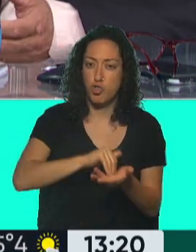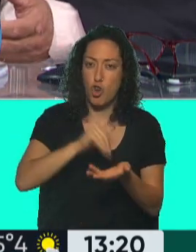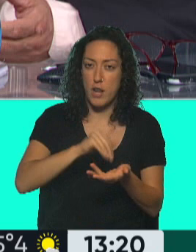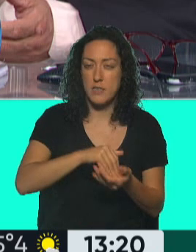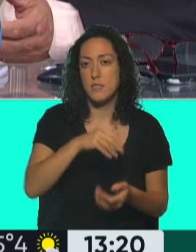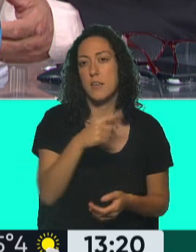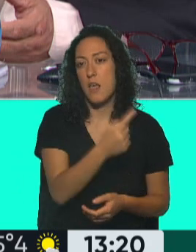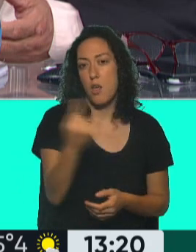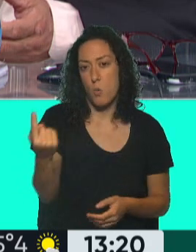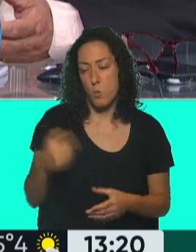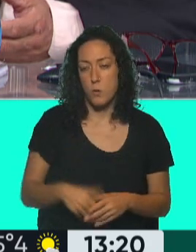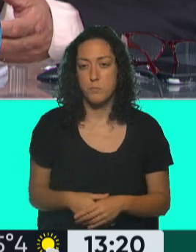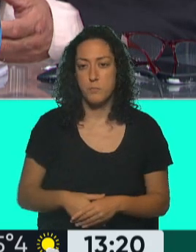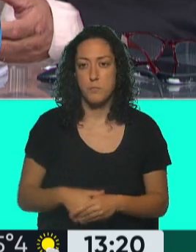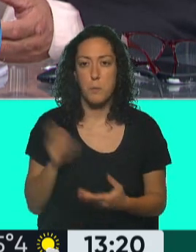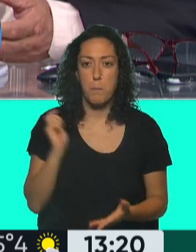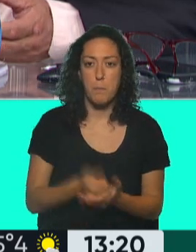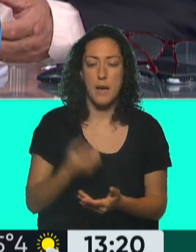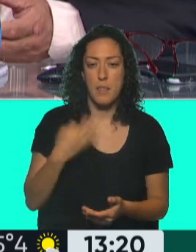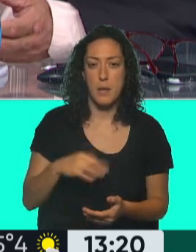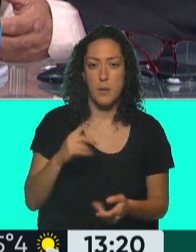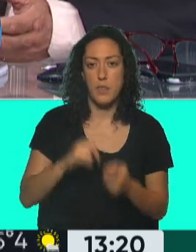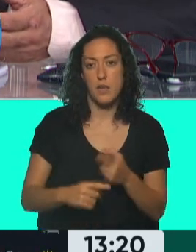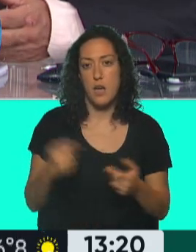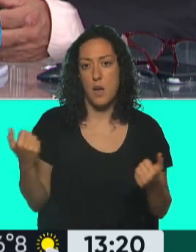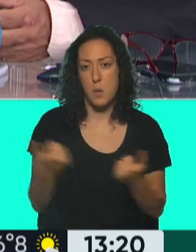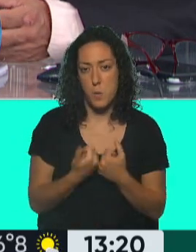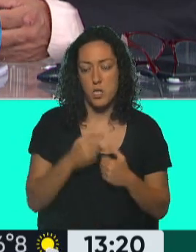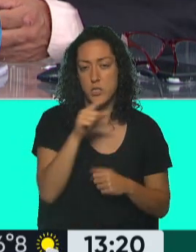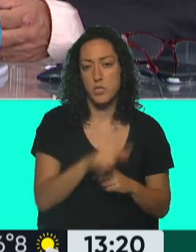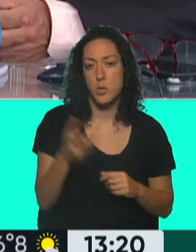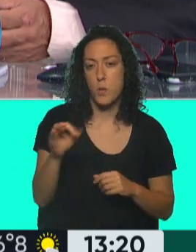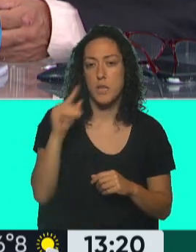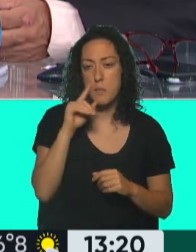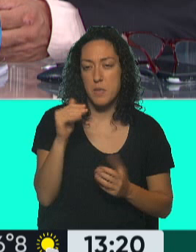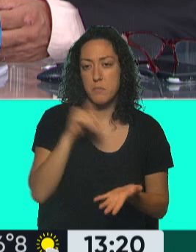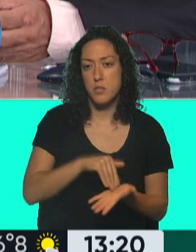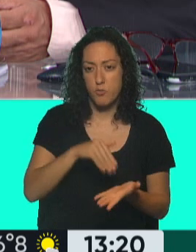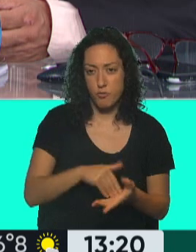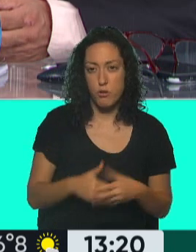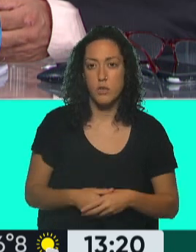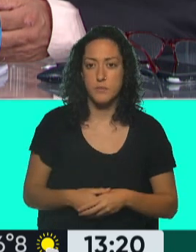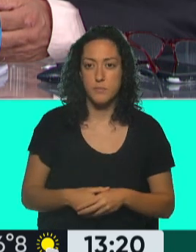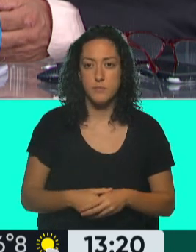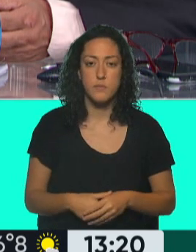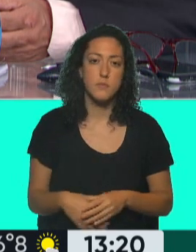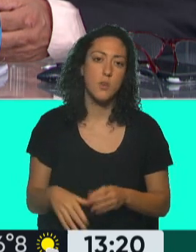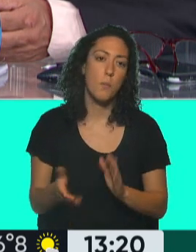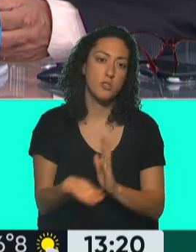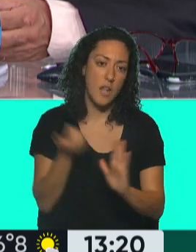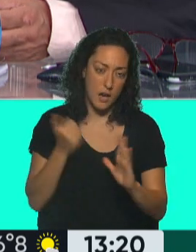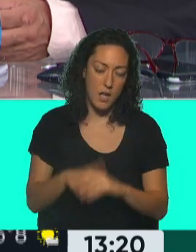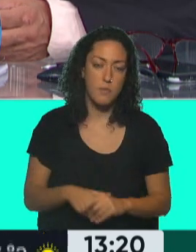que van a tener que pagar en este acuerdo que haces por eso son 140 mil millones en lo que se les Perdona